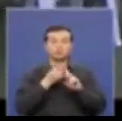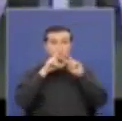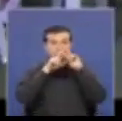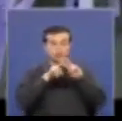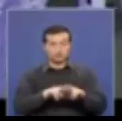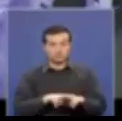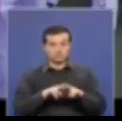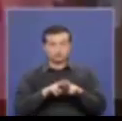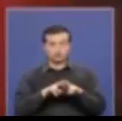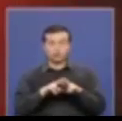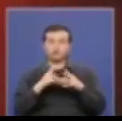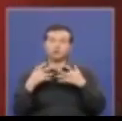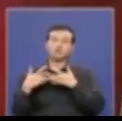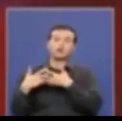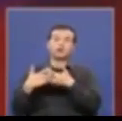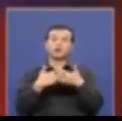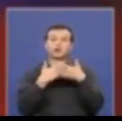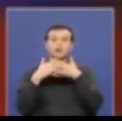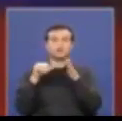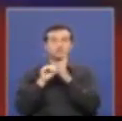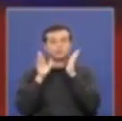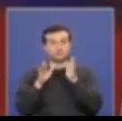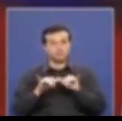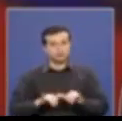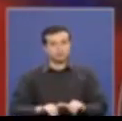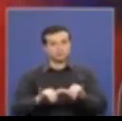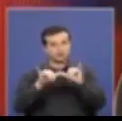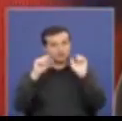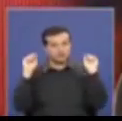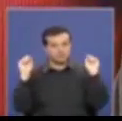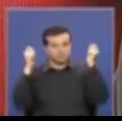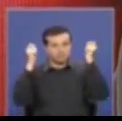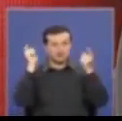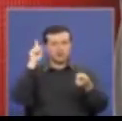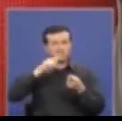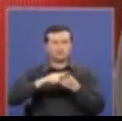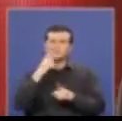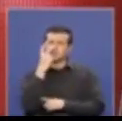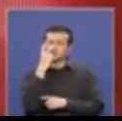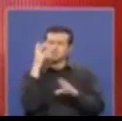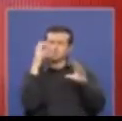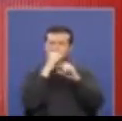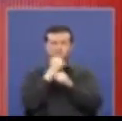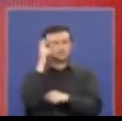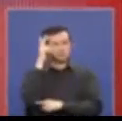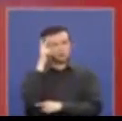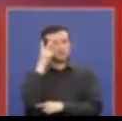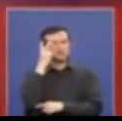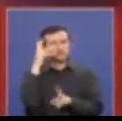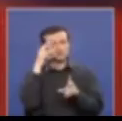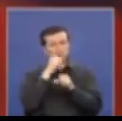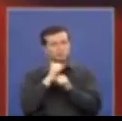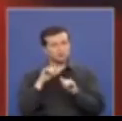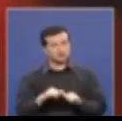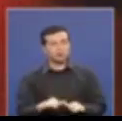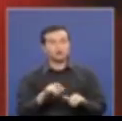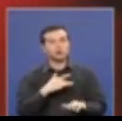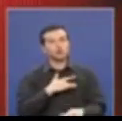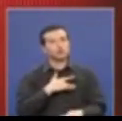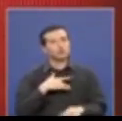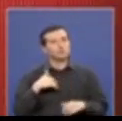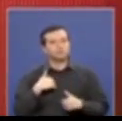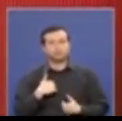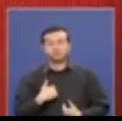enlace ciudadano, de este enlace ciudadano, y luego continuó la farra, ¿no? Hasta las 12 de la noche más o menos, un poquito más tal vez. Realmente yo estaba